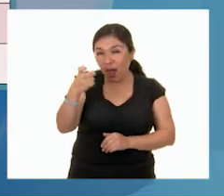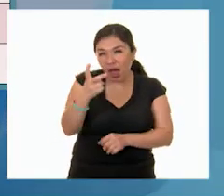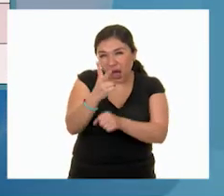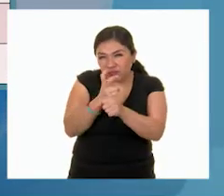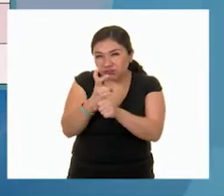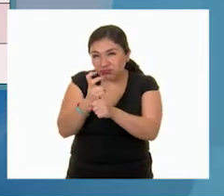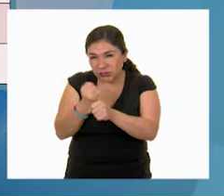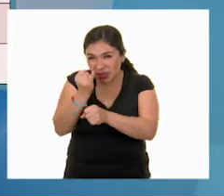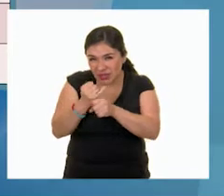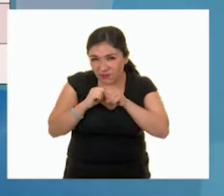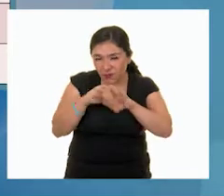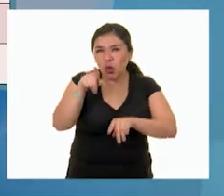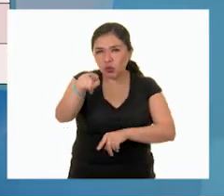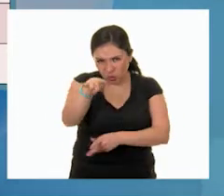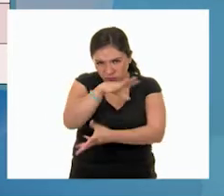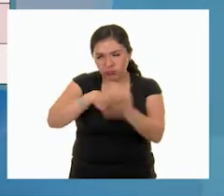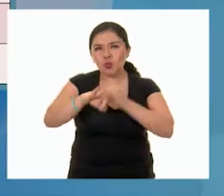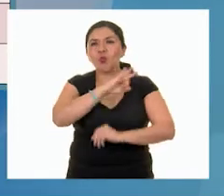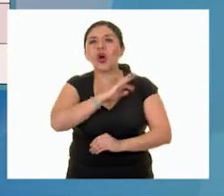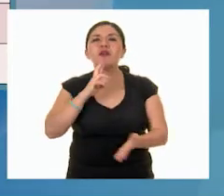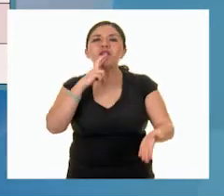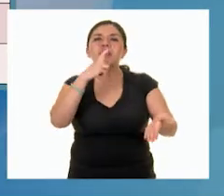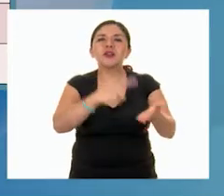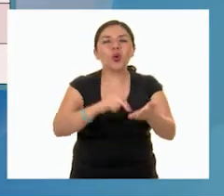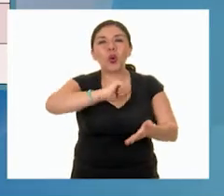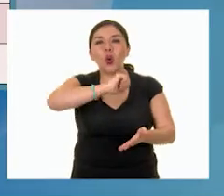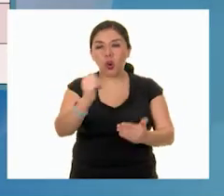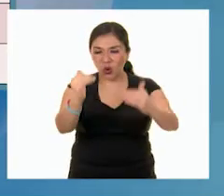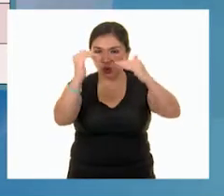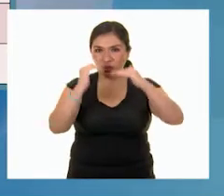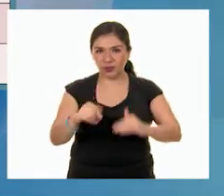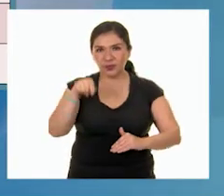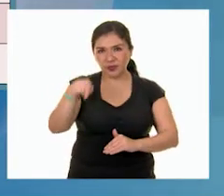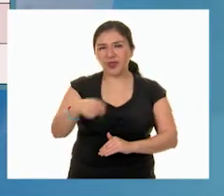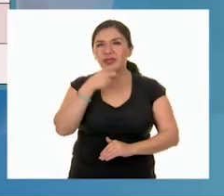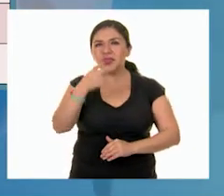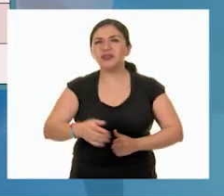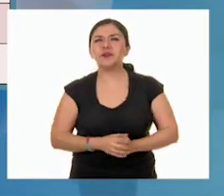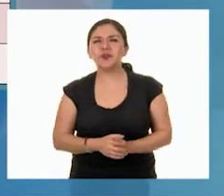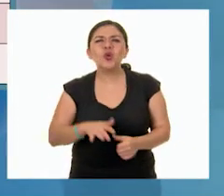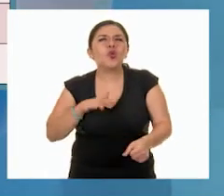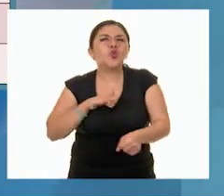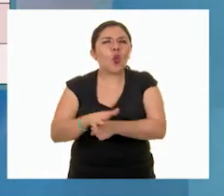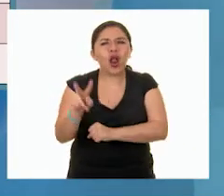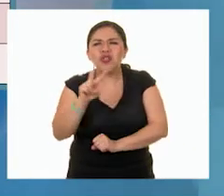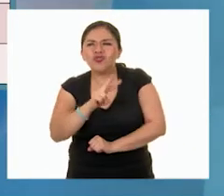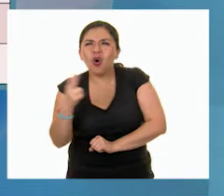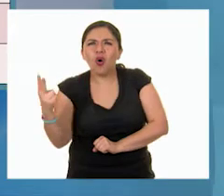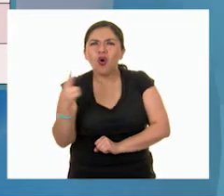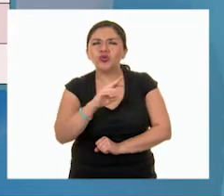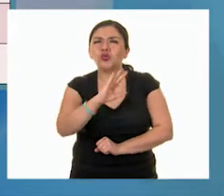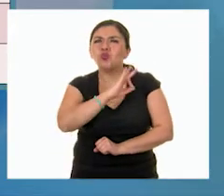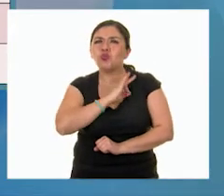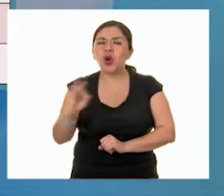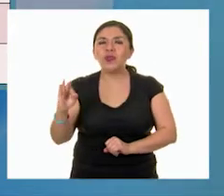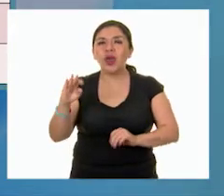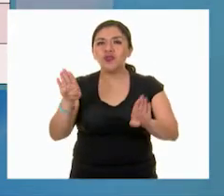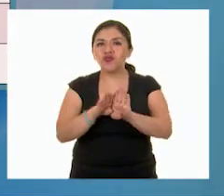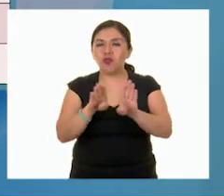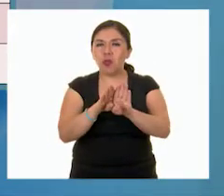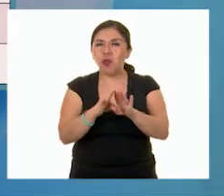datos, tratemos de dar respuesta a las preguntas del desafío. ¿Cuál de estos dos prismas podría tener un